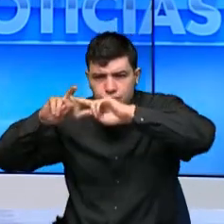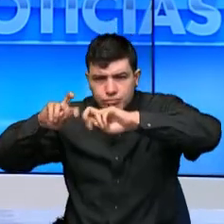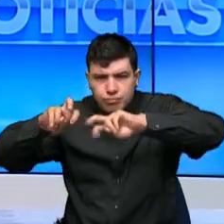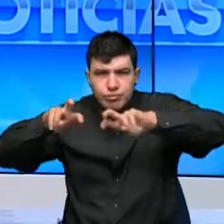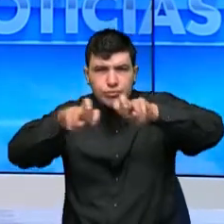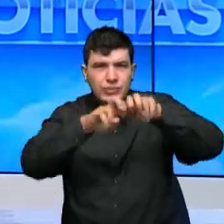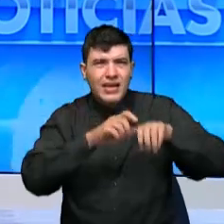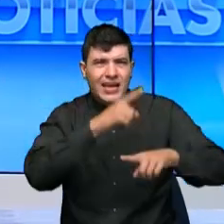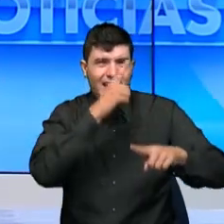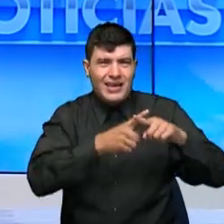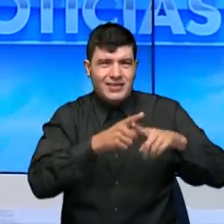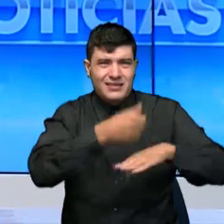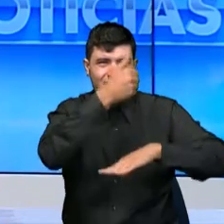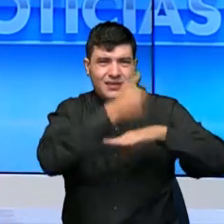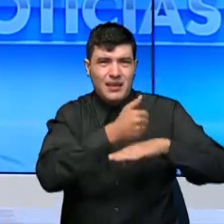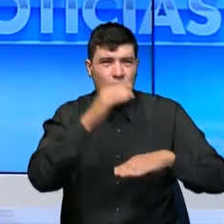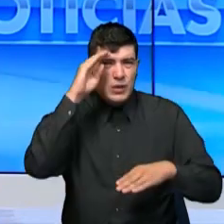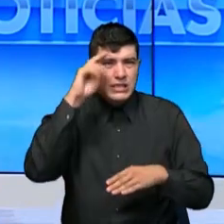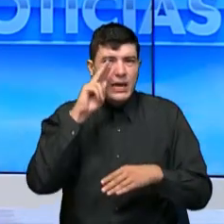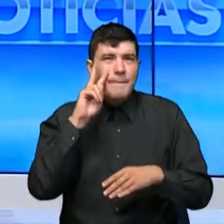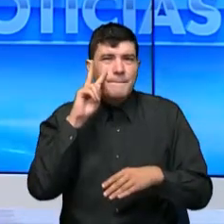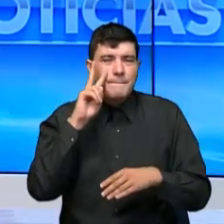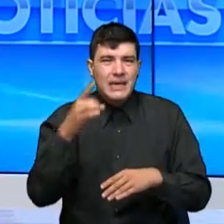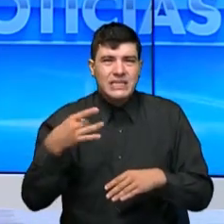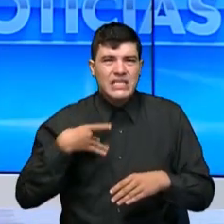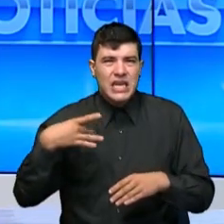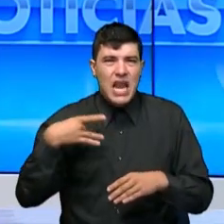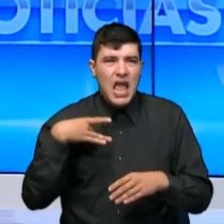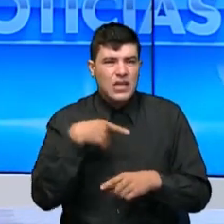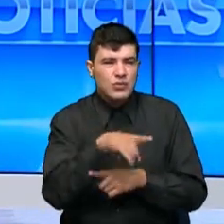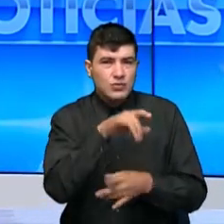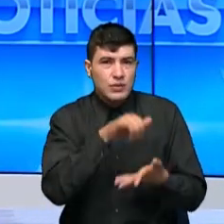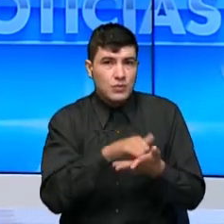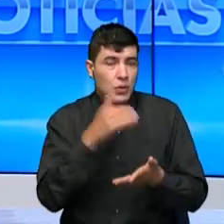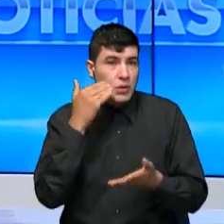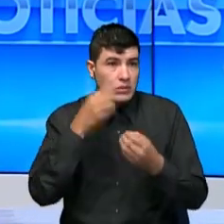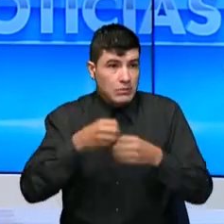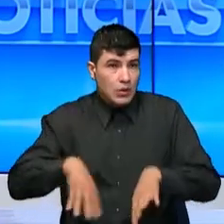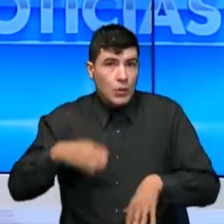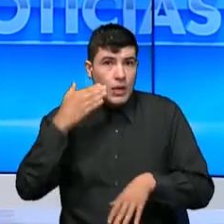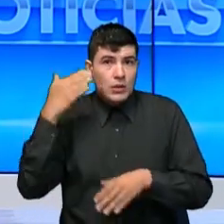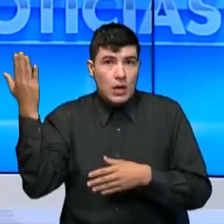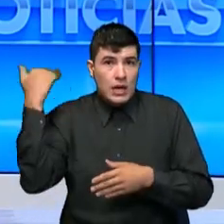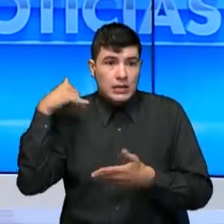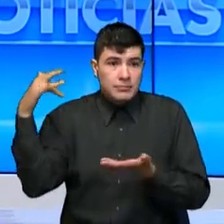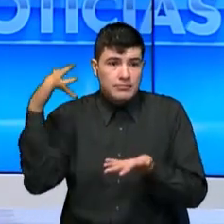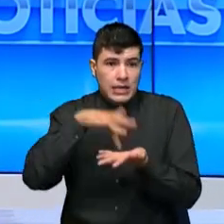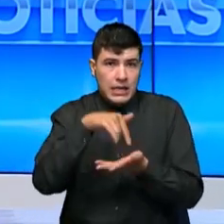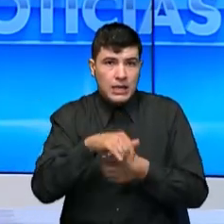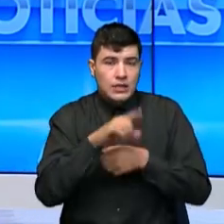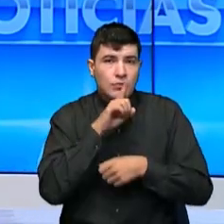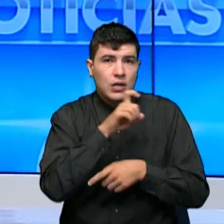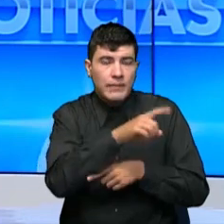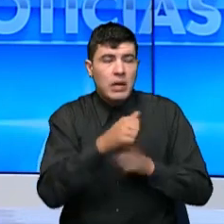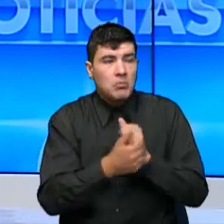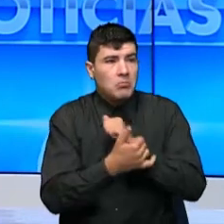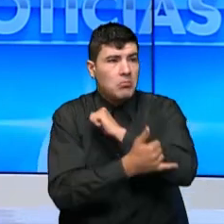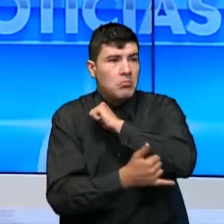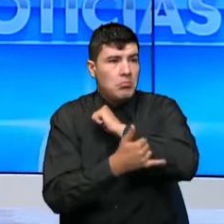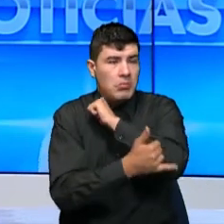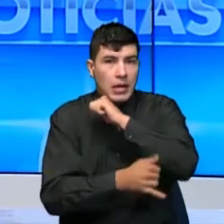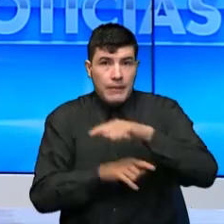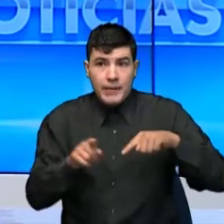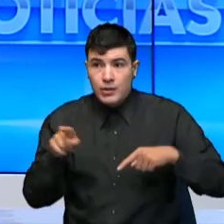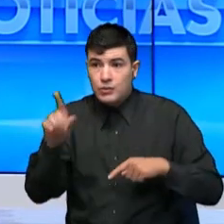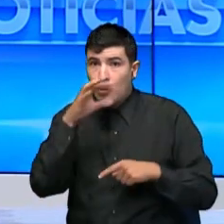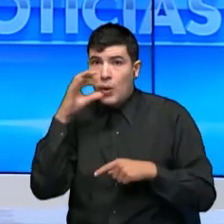una exsargento chilena, de quien se dice desapareció cuando paseaba en Bucaramanga. La exsuboficial estaba acompañada de un hombre que